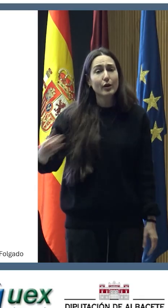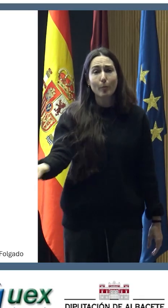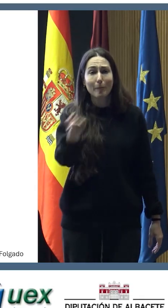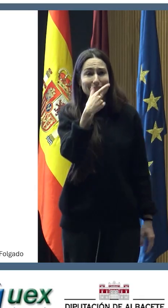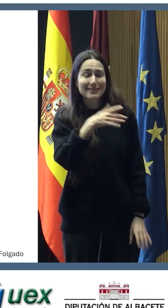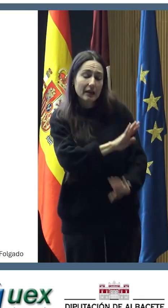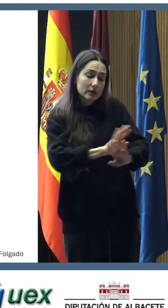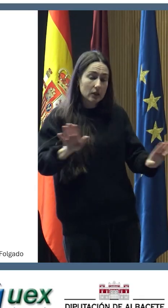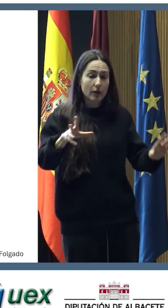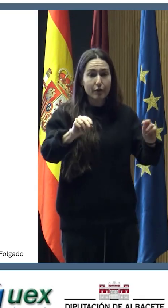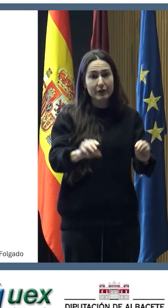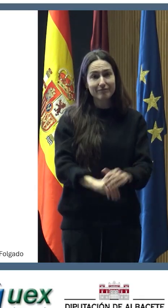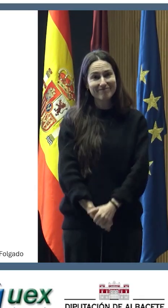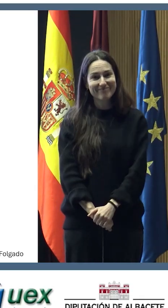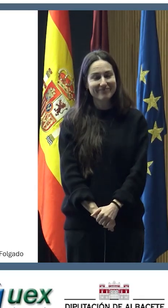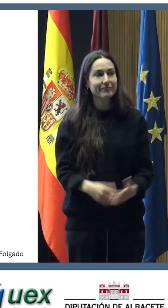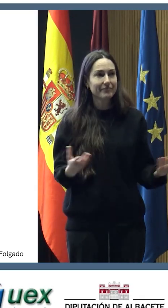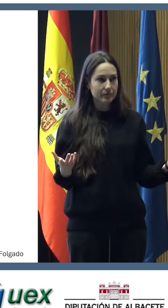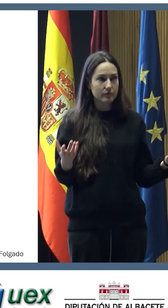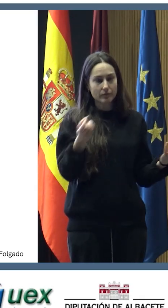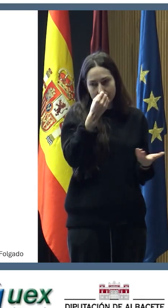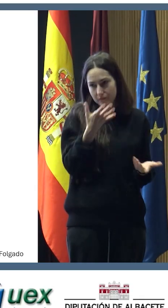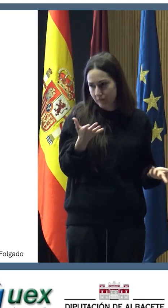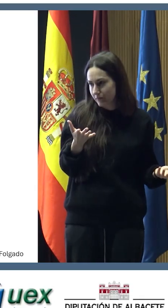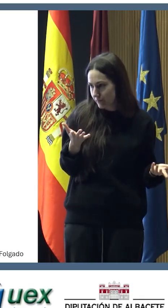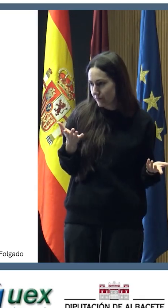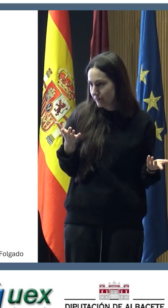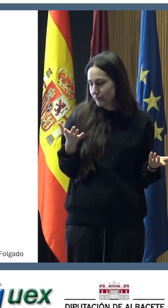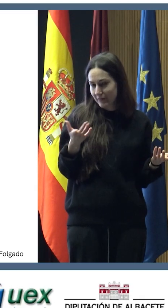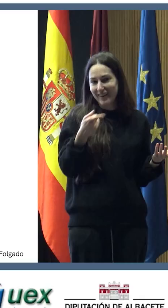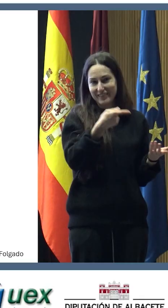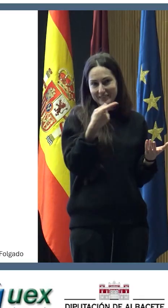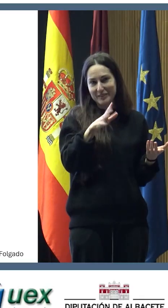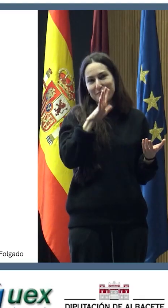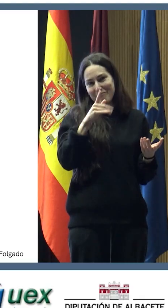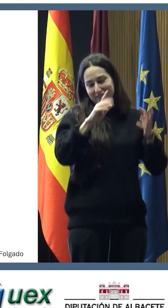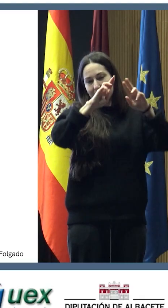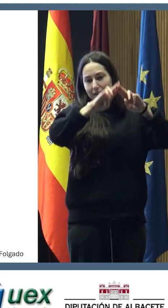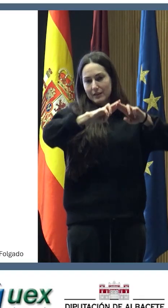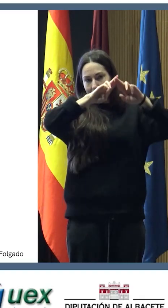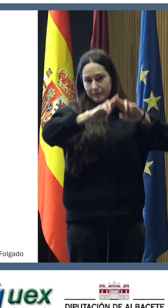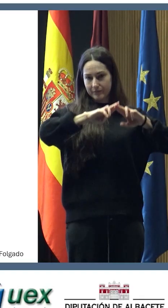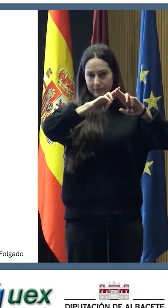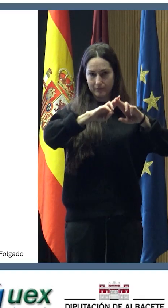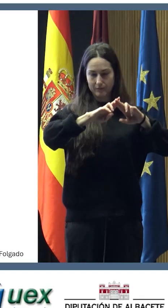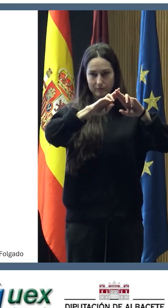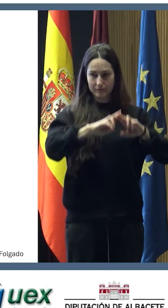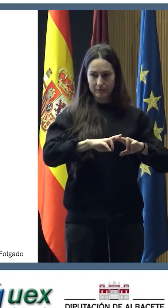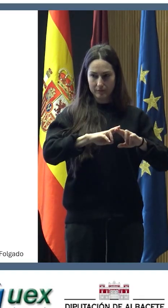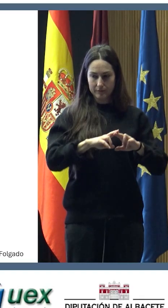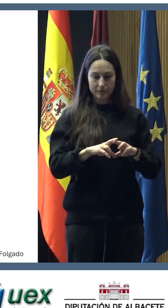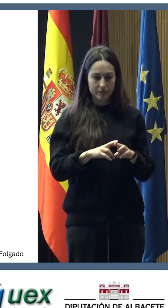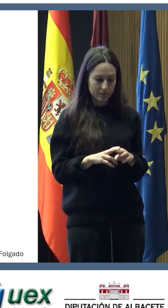ya está, ¿no? Bueno, entonces a raíz de aquí pues han analizado un montón de